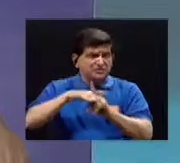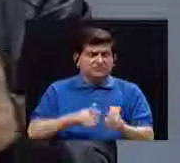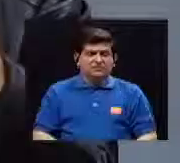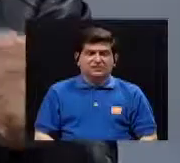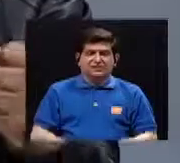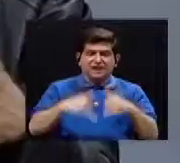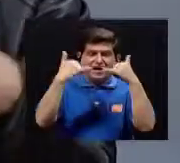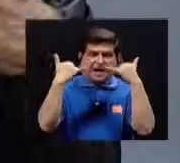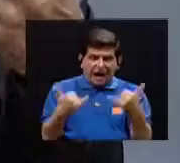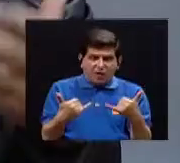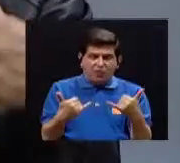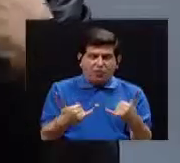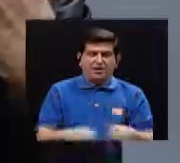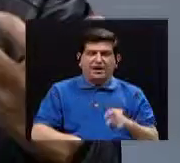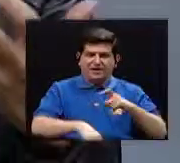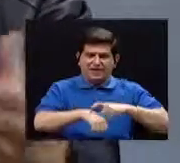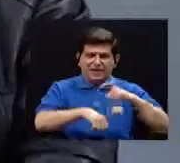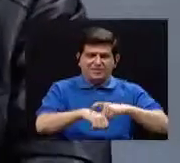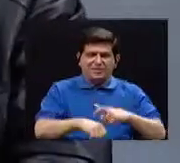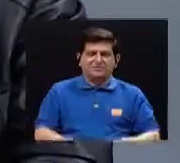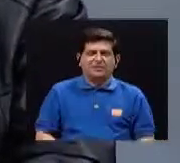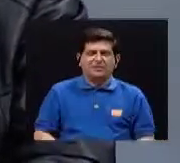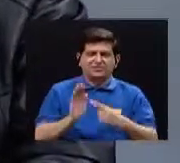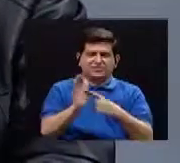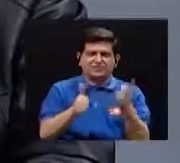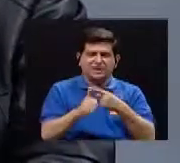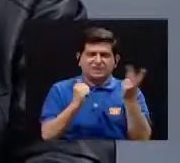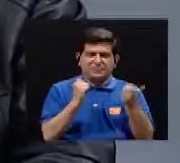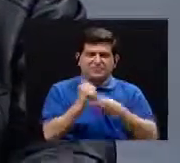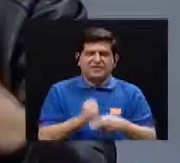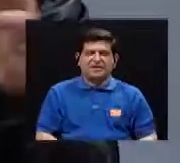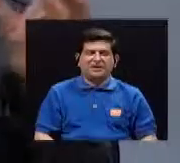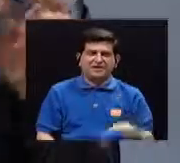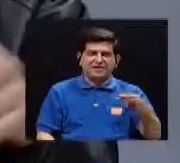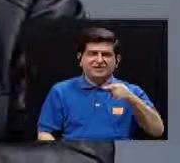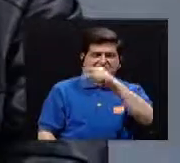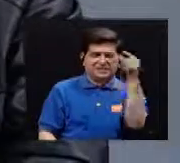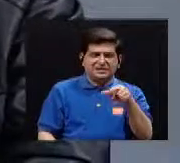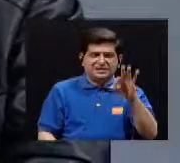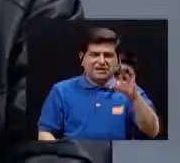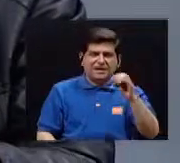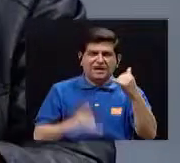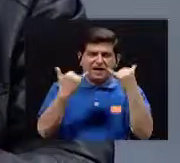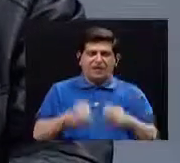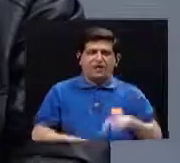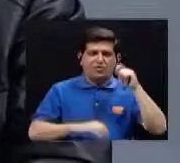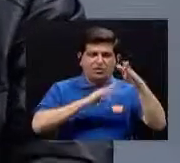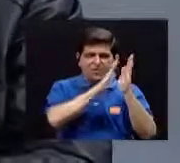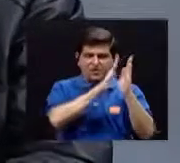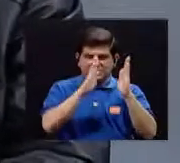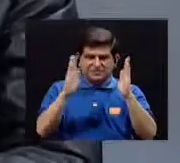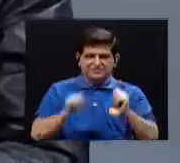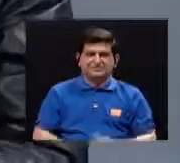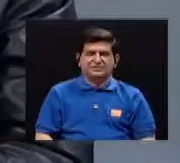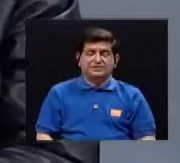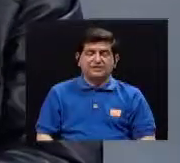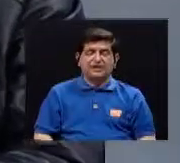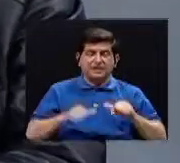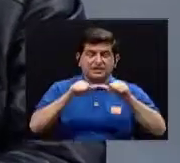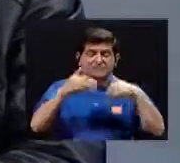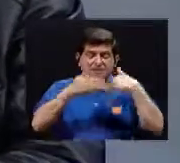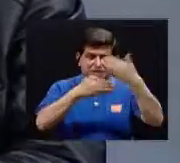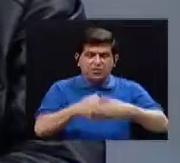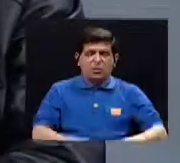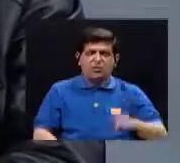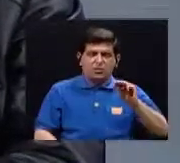es ahora es ahora cuando vamos al estreno de italia-90 vamos a nuestra sección cinético y volvemos con miguel